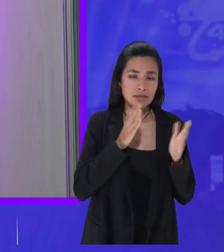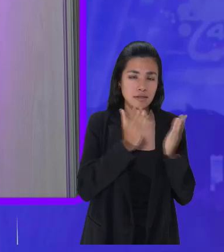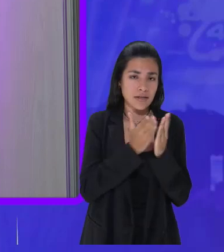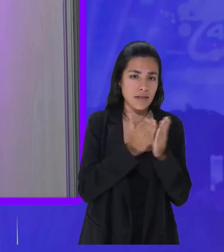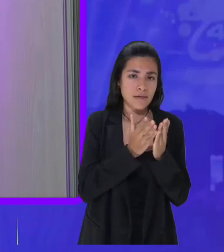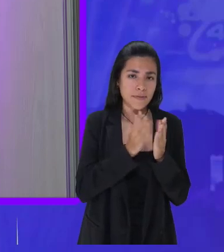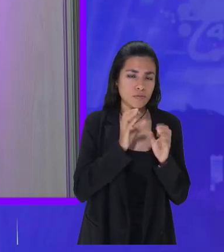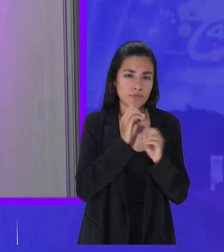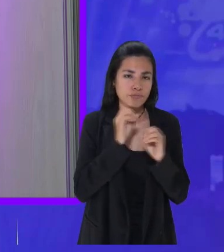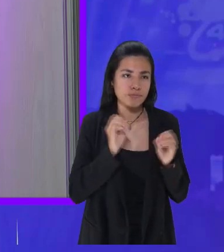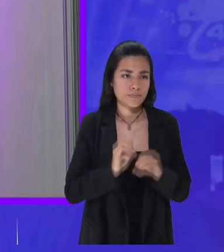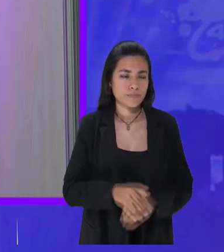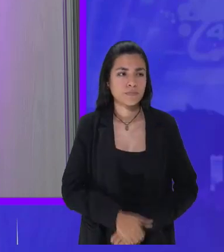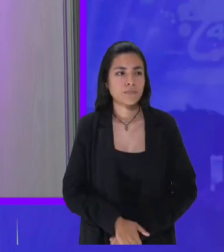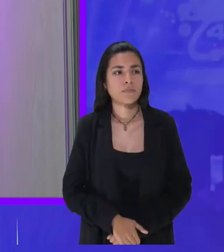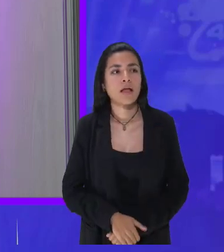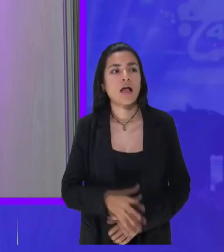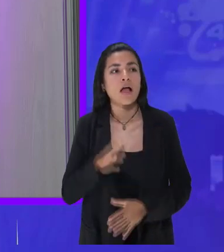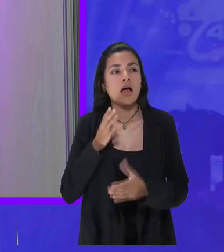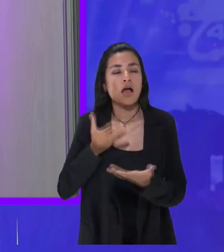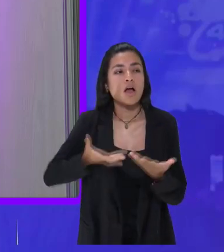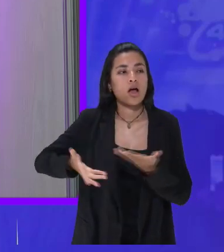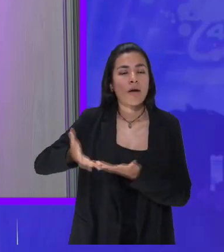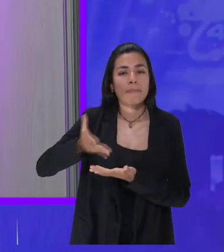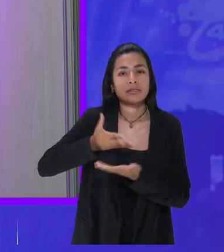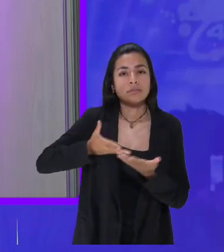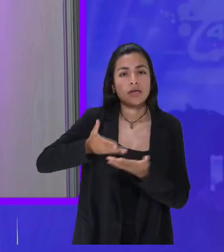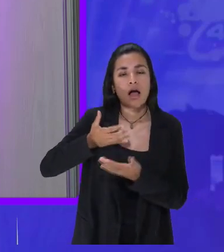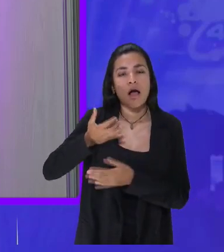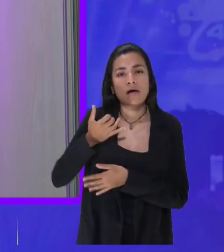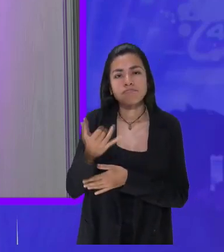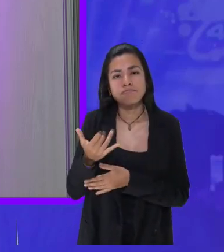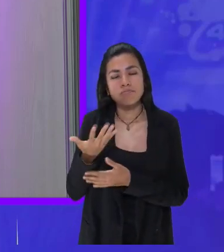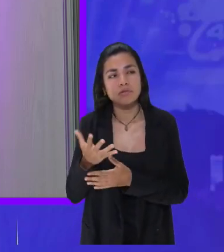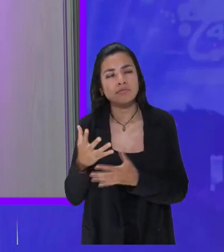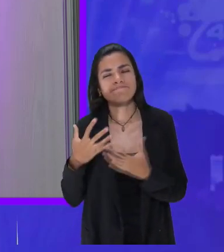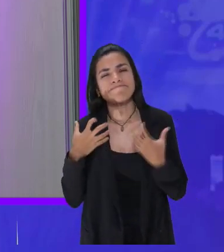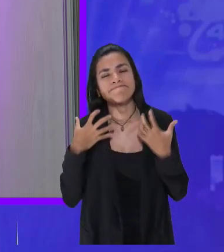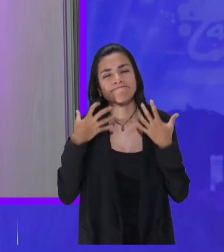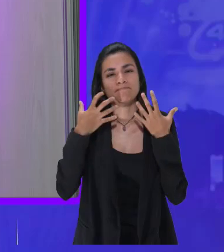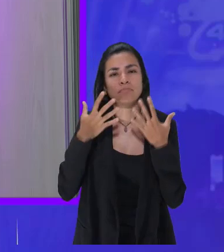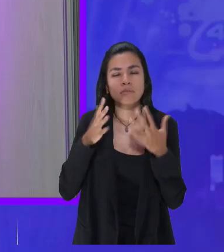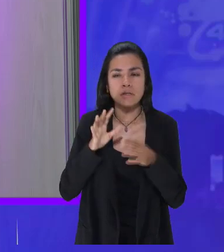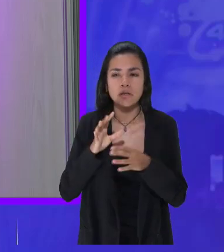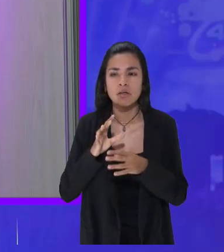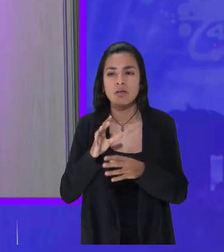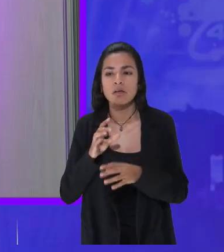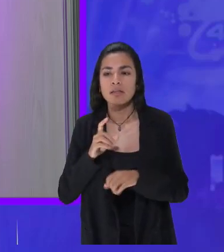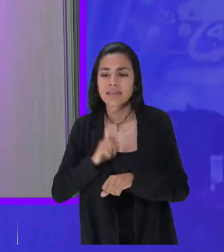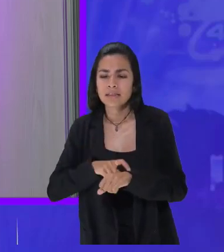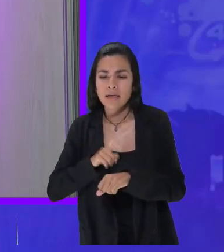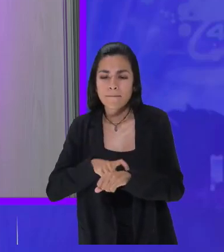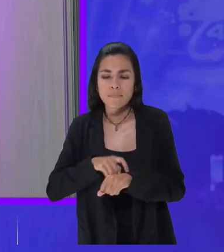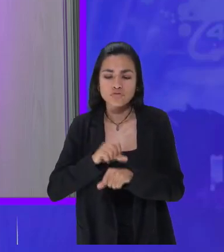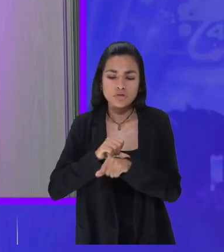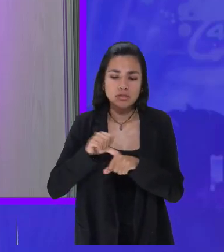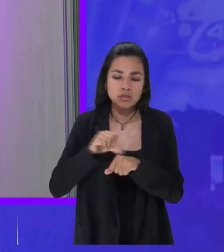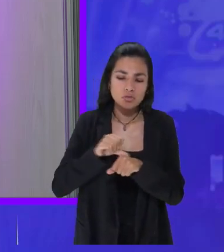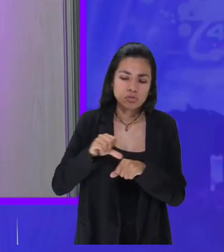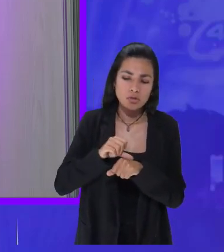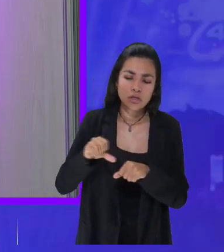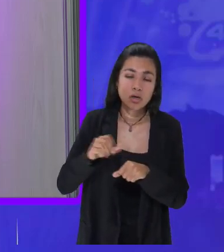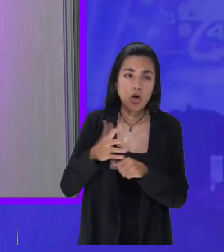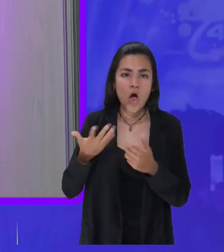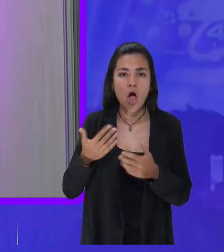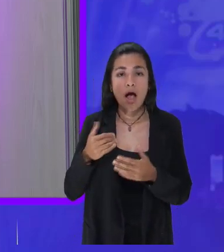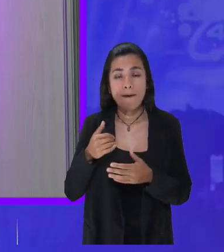¿sabe? La conversación que hay ahí es y hay un estrés además de que las cosas hay unos tiempos quirúrgicos, entonces no es un